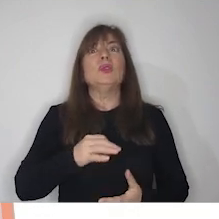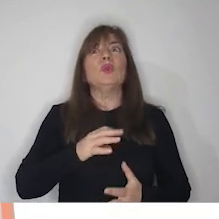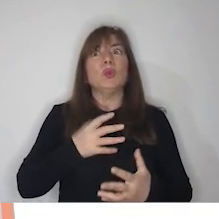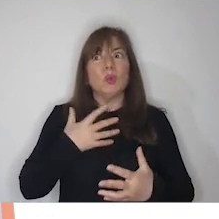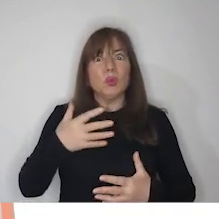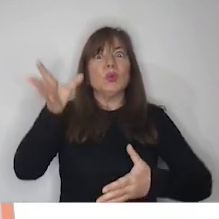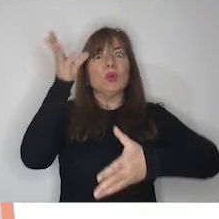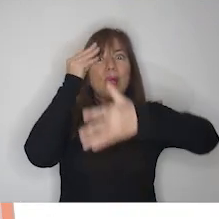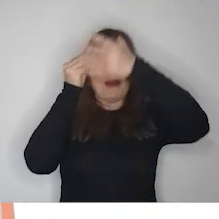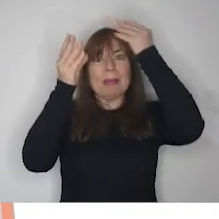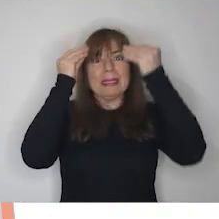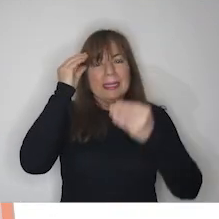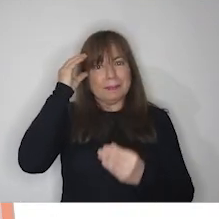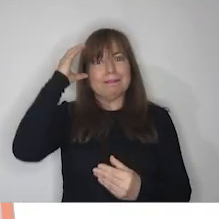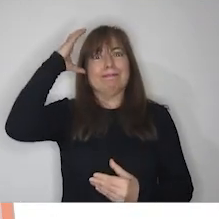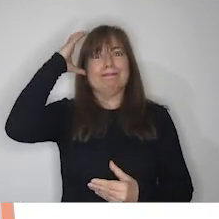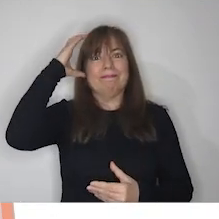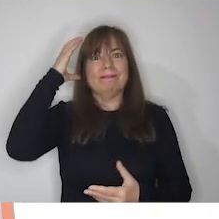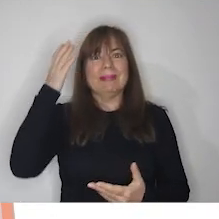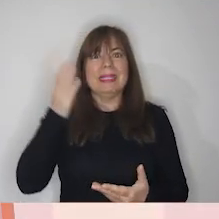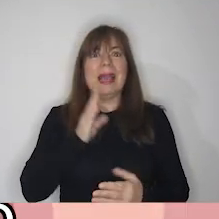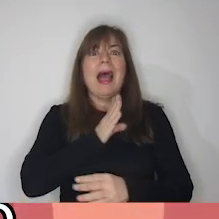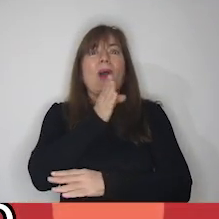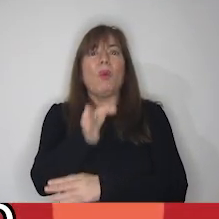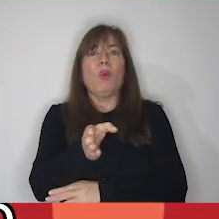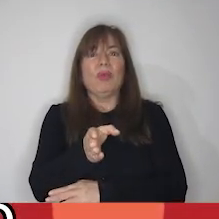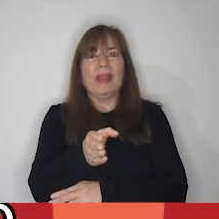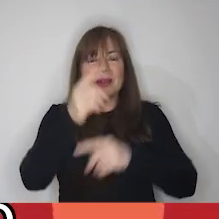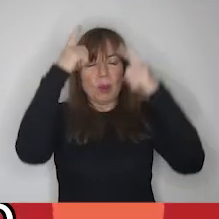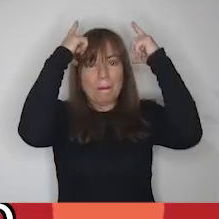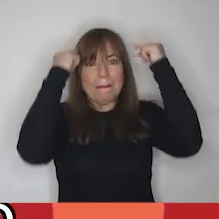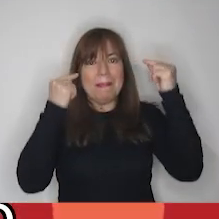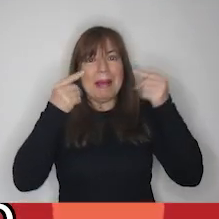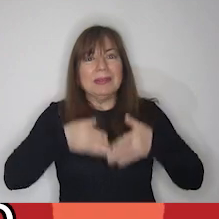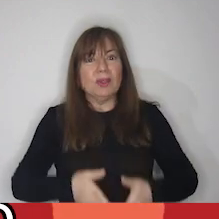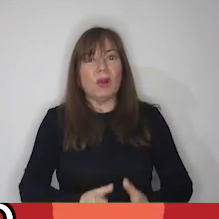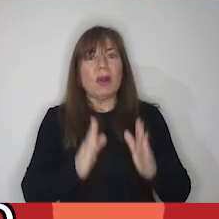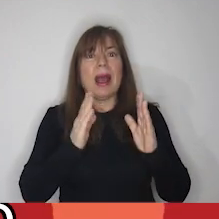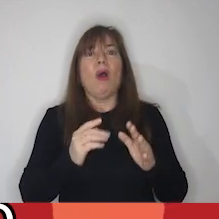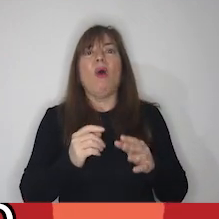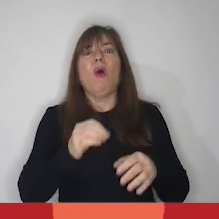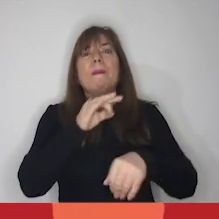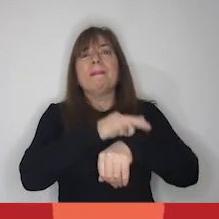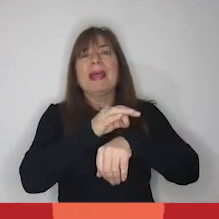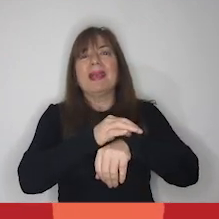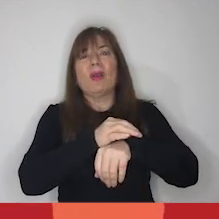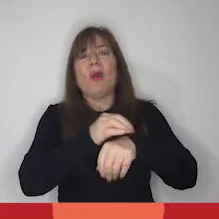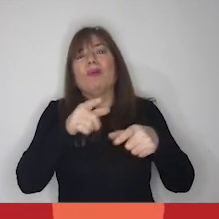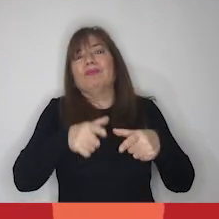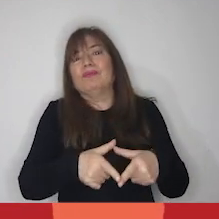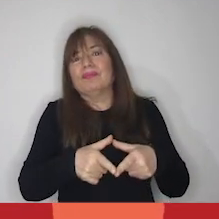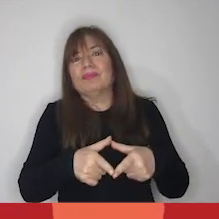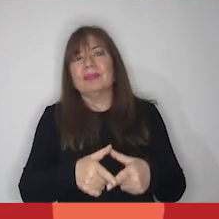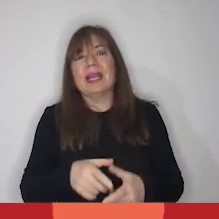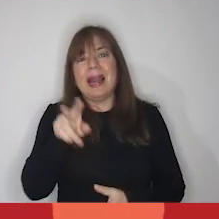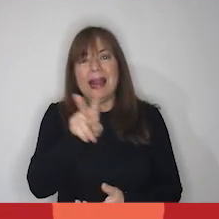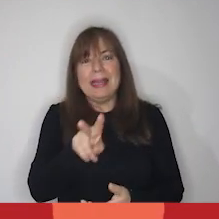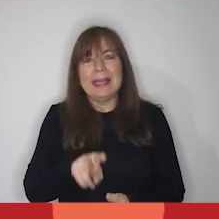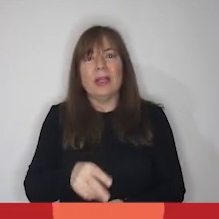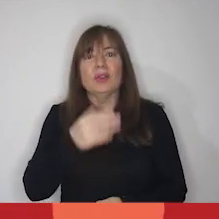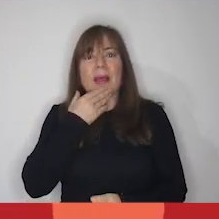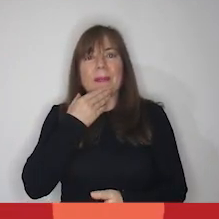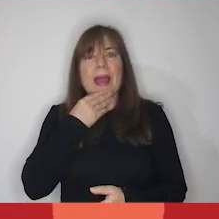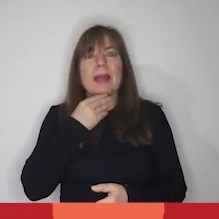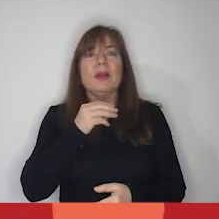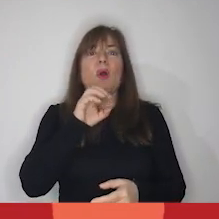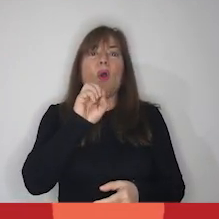y segura, acudiendo con matrona o ginecólogo. También, puedes aprender de esto leyendo fuentes serias como la Organización Mundial